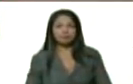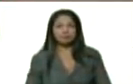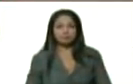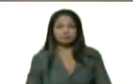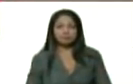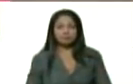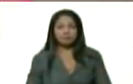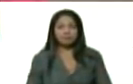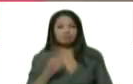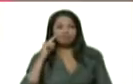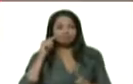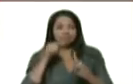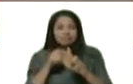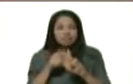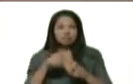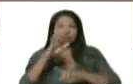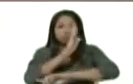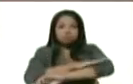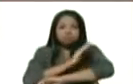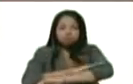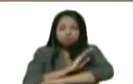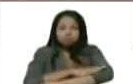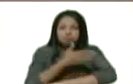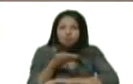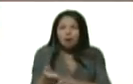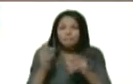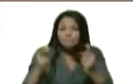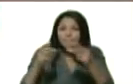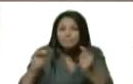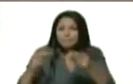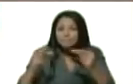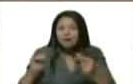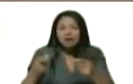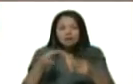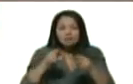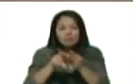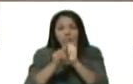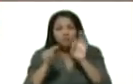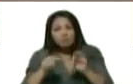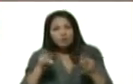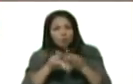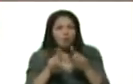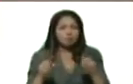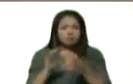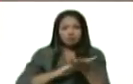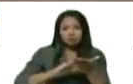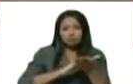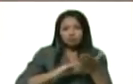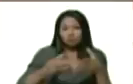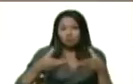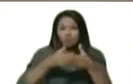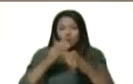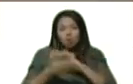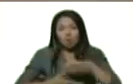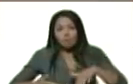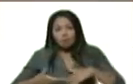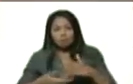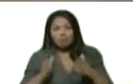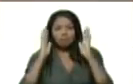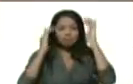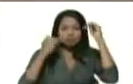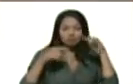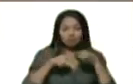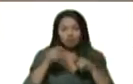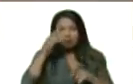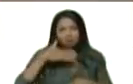Darle coherencia, disciplina y eficiencia a la acción de solución de los problemas, de atención